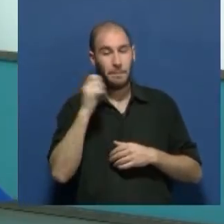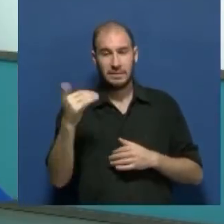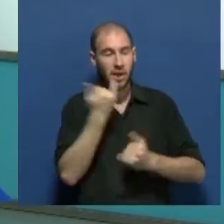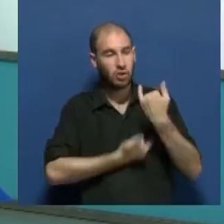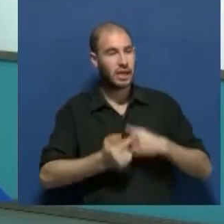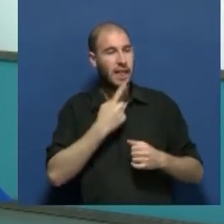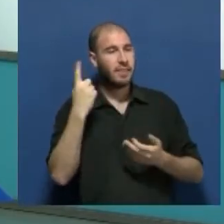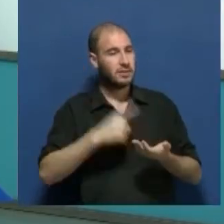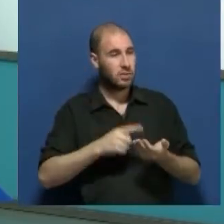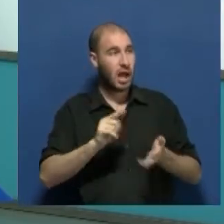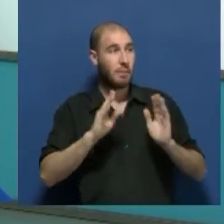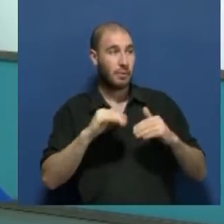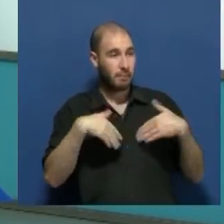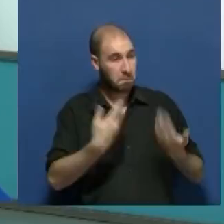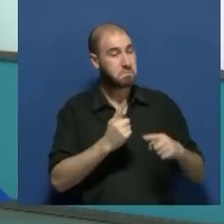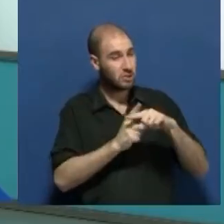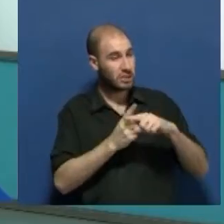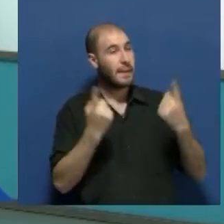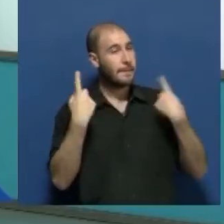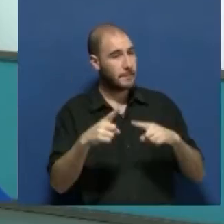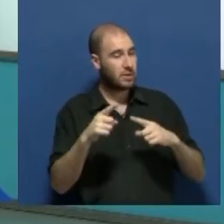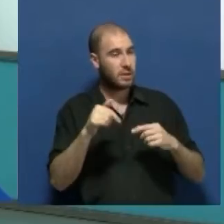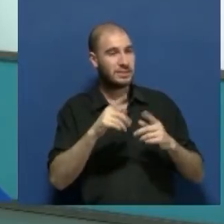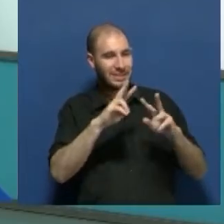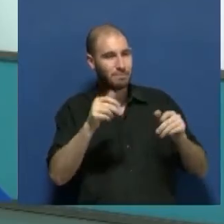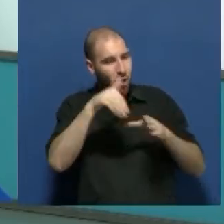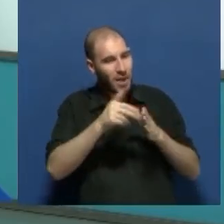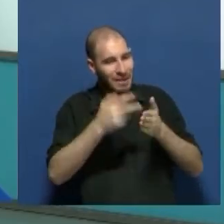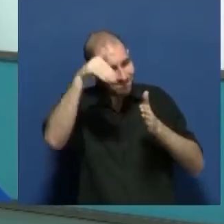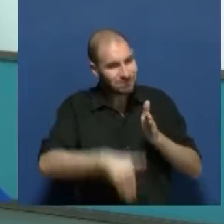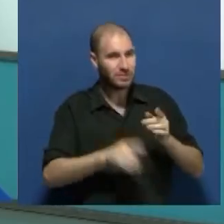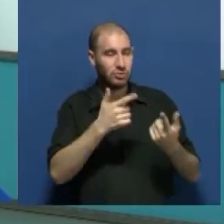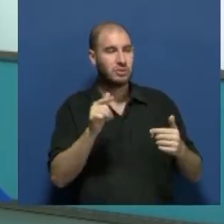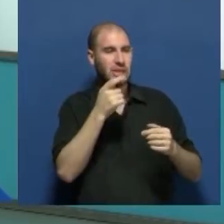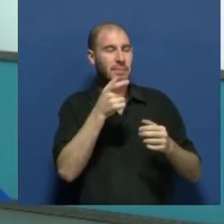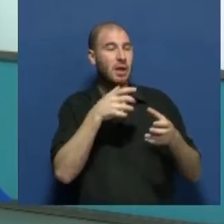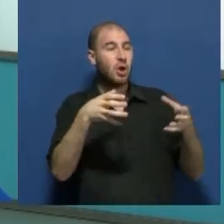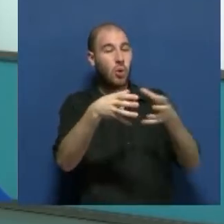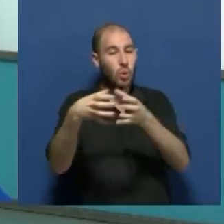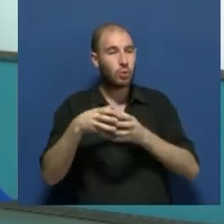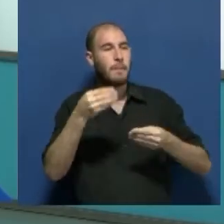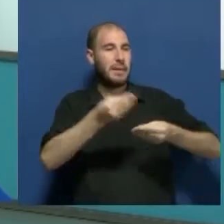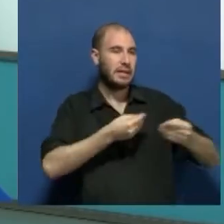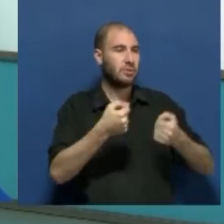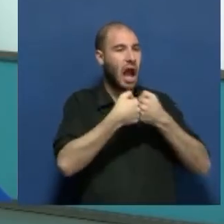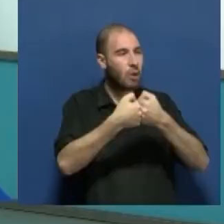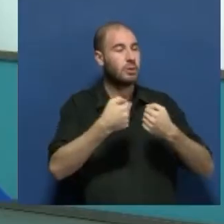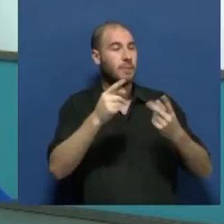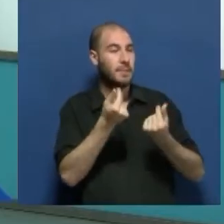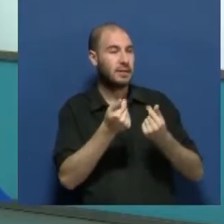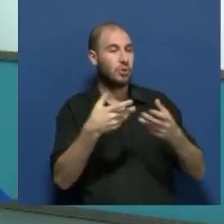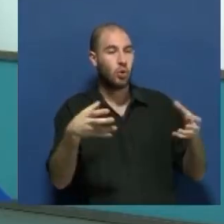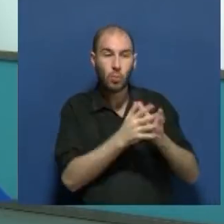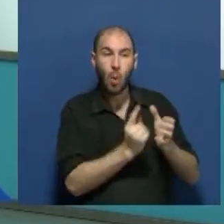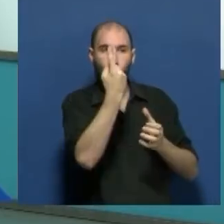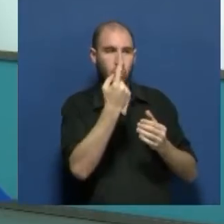de que la medida puede sumar, es positiva, pero que no van al fondo del problema. Y habló de la cartelización de los precios, del acuerdo de precios, del monopolio